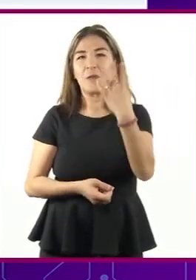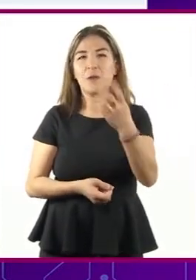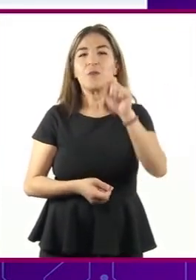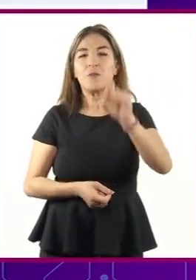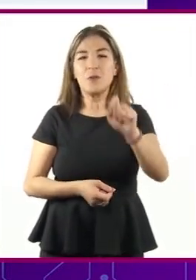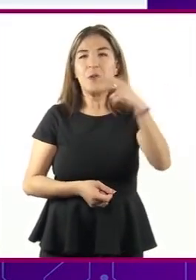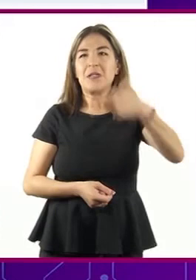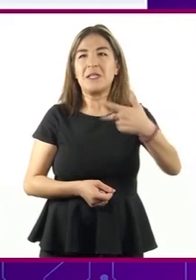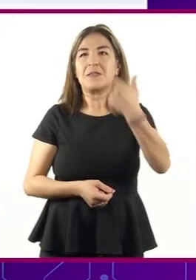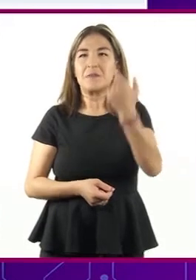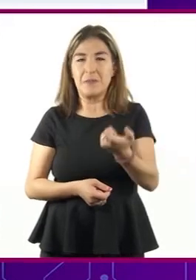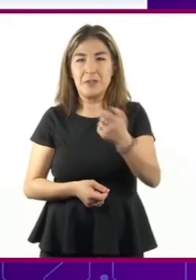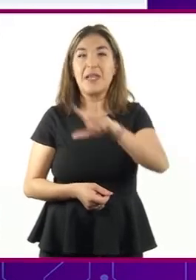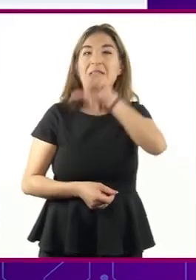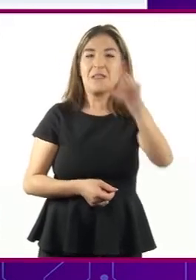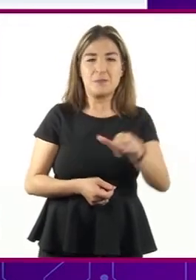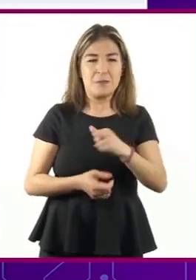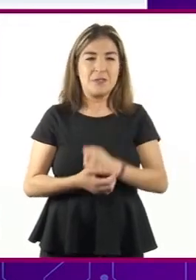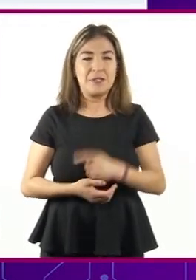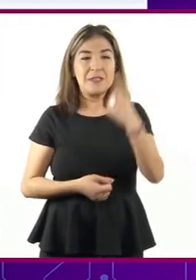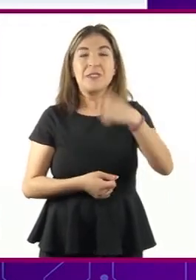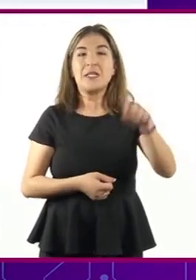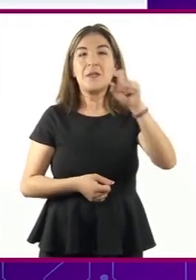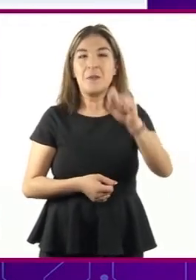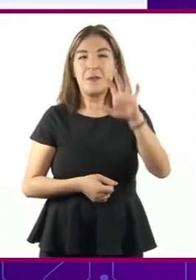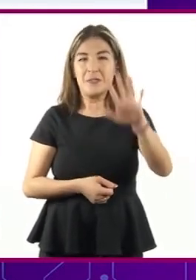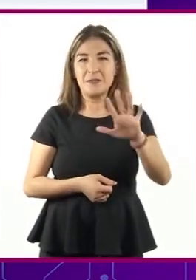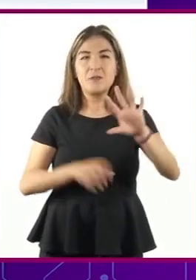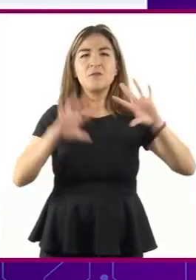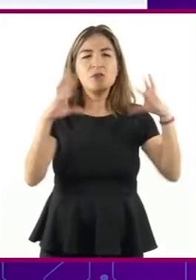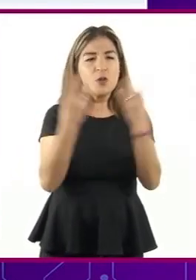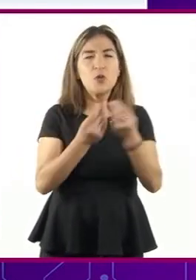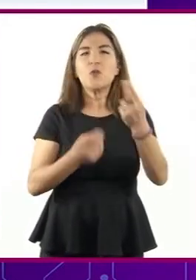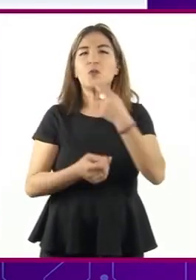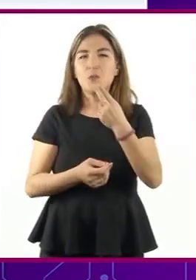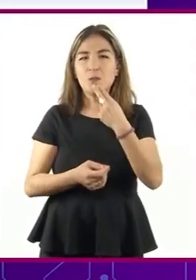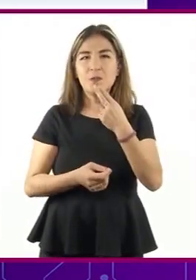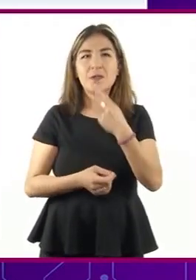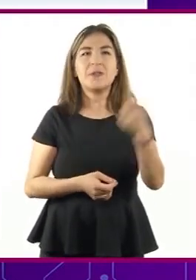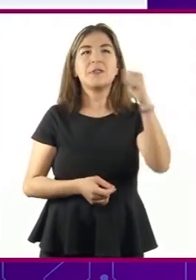64.13 pesos. Luego, de los 125 del consumo intermedio,